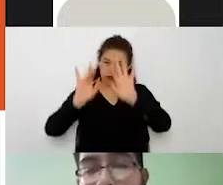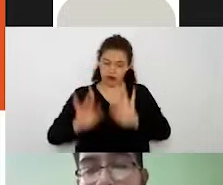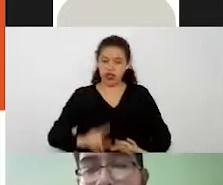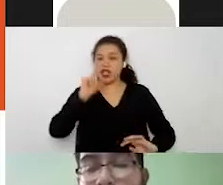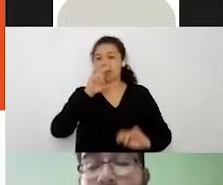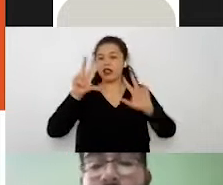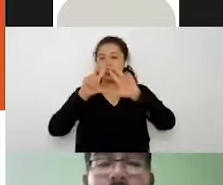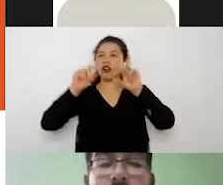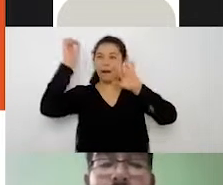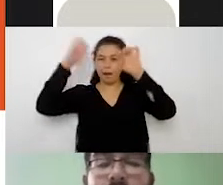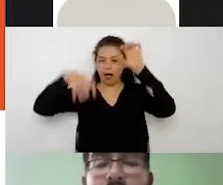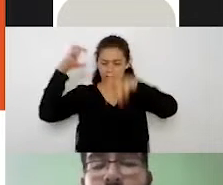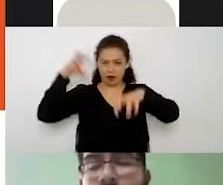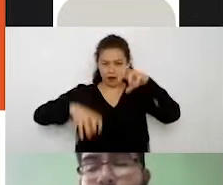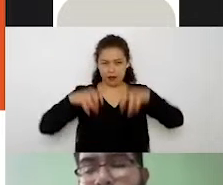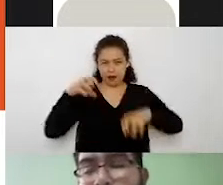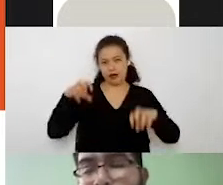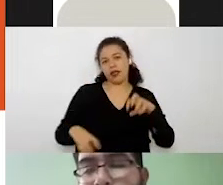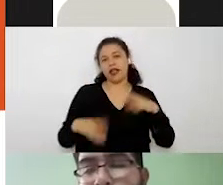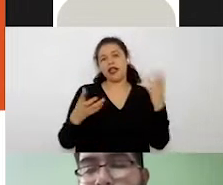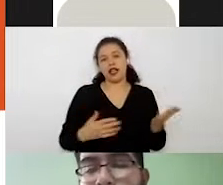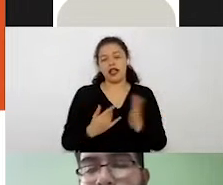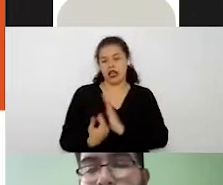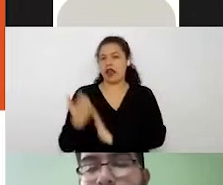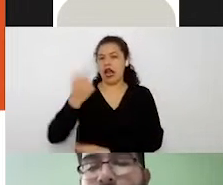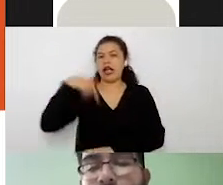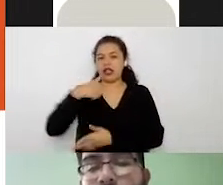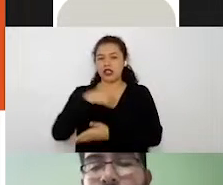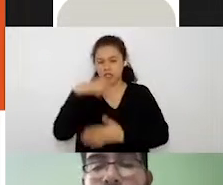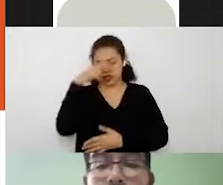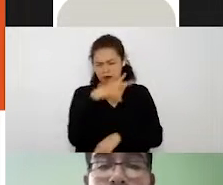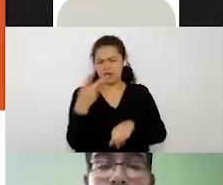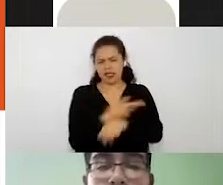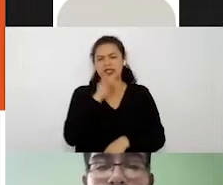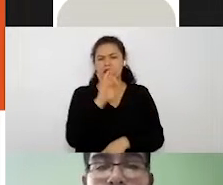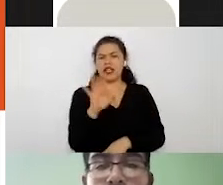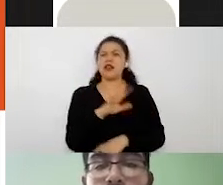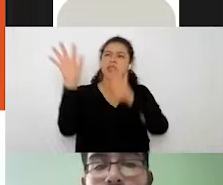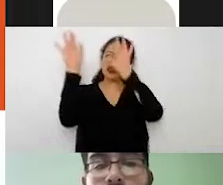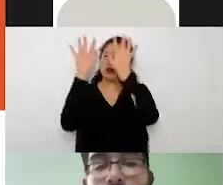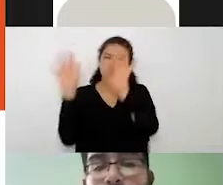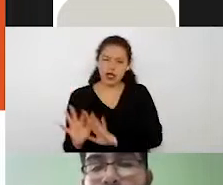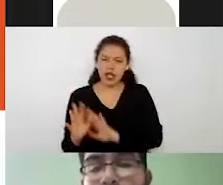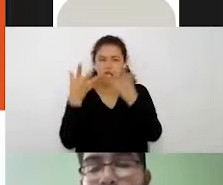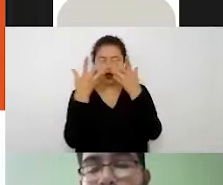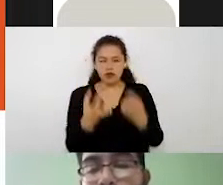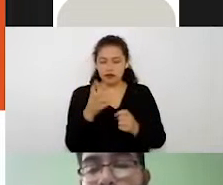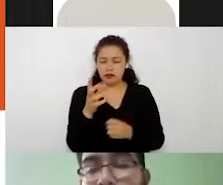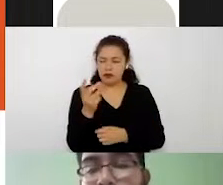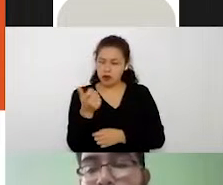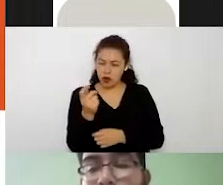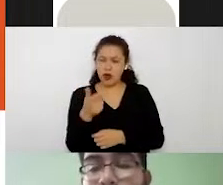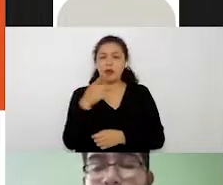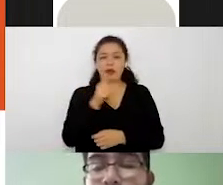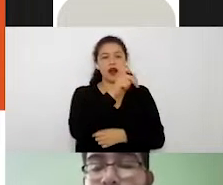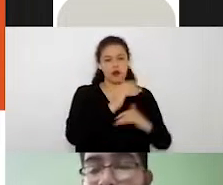mayoría de ellas, pues sí las podríamos sufrir en la Ciudad de México, quizás las nevadas y las sequías no tanto, pero hay otras como la